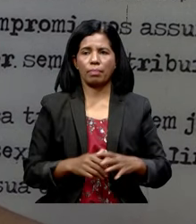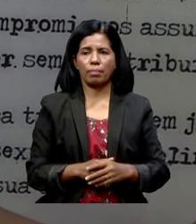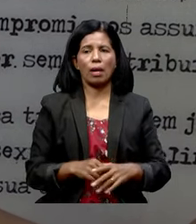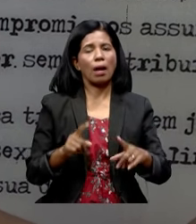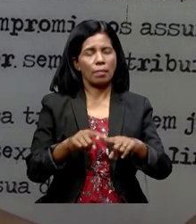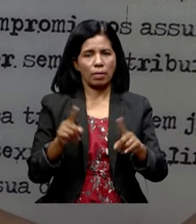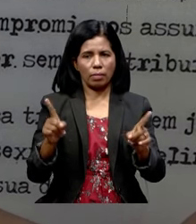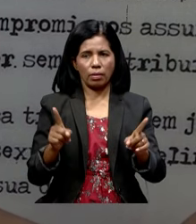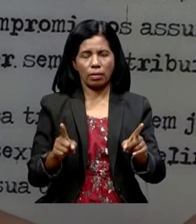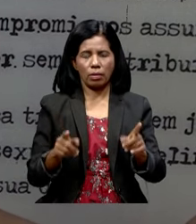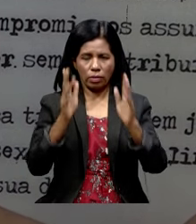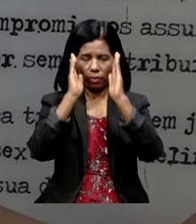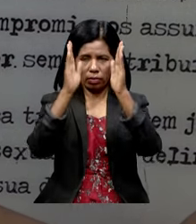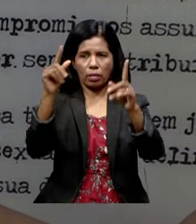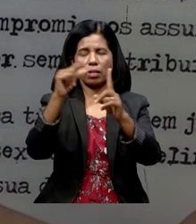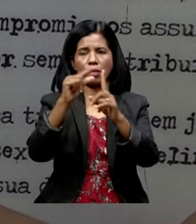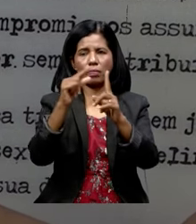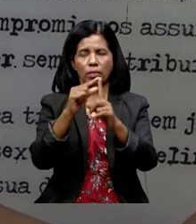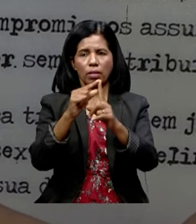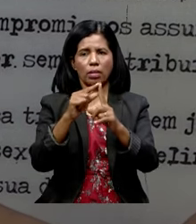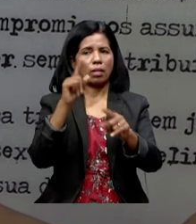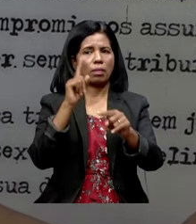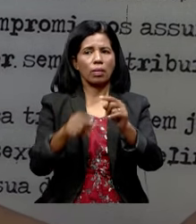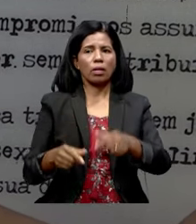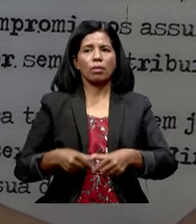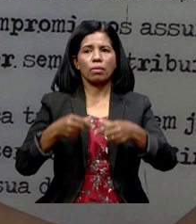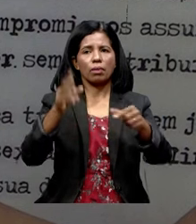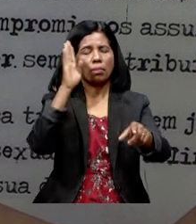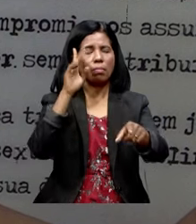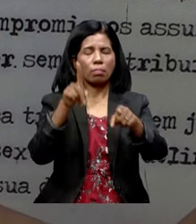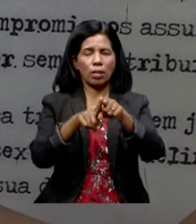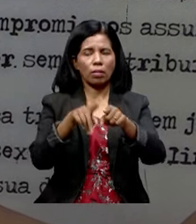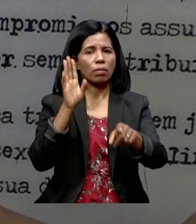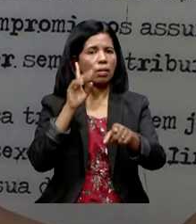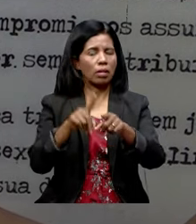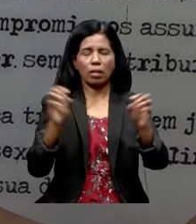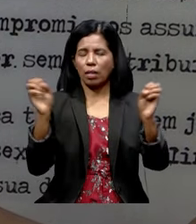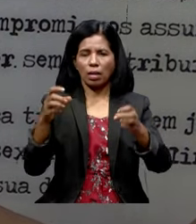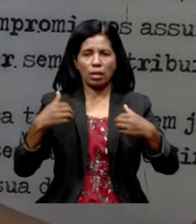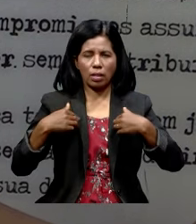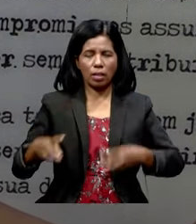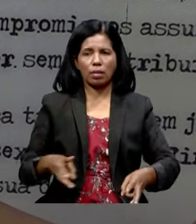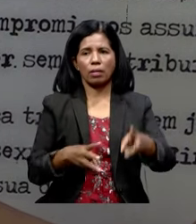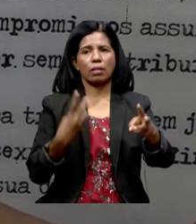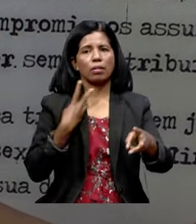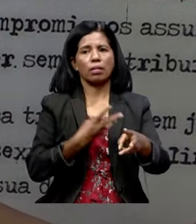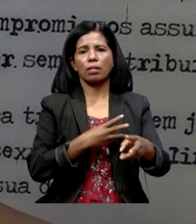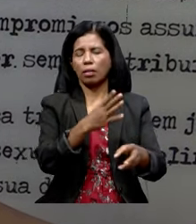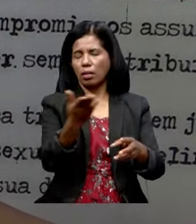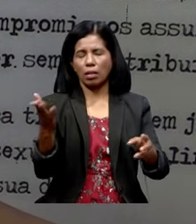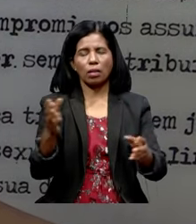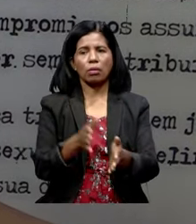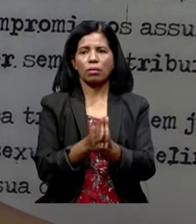be atención li fuan sobrevivencia en la bele atribuiba mau alin ne la hedala y trua mau alin itna rua la dependencia ba